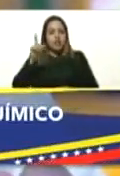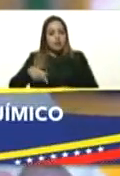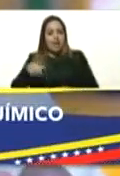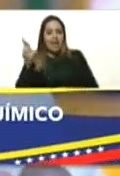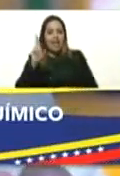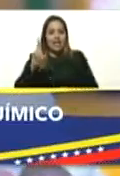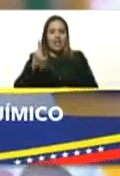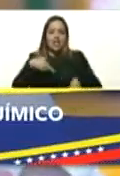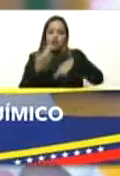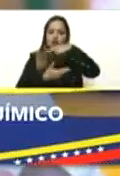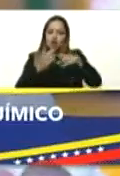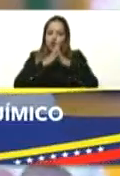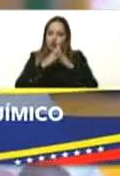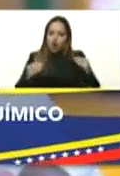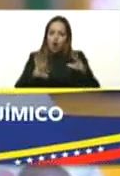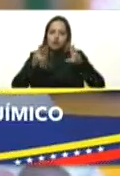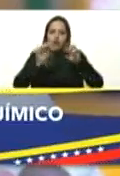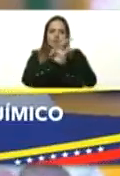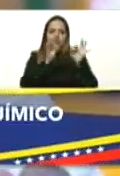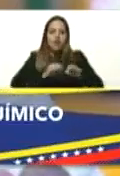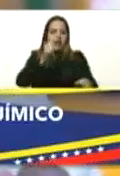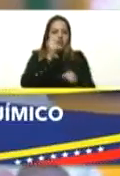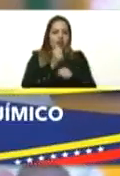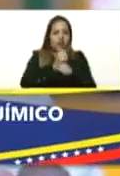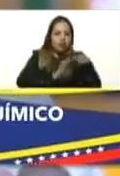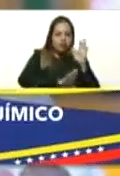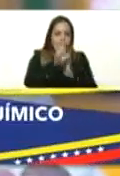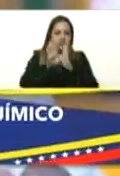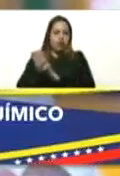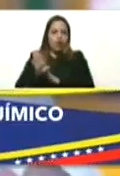de revolucionarlo todo, nuevos métodos productivos,